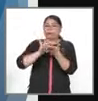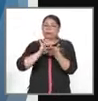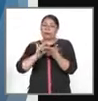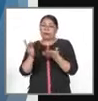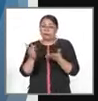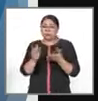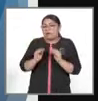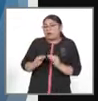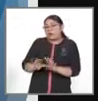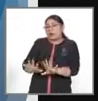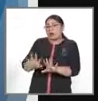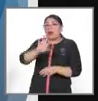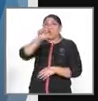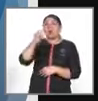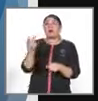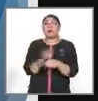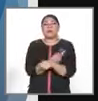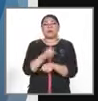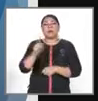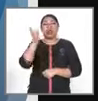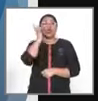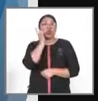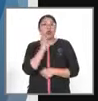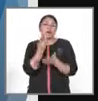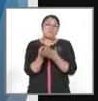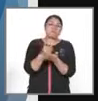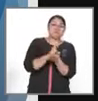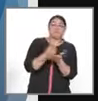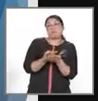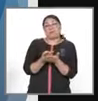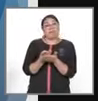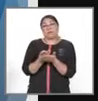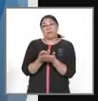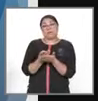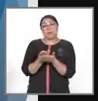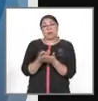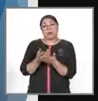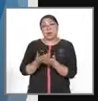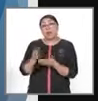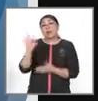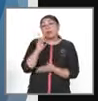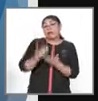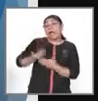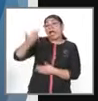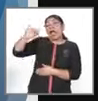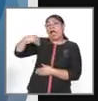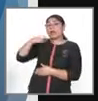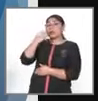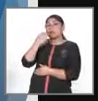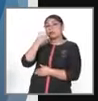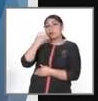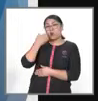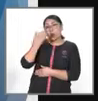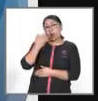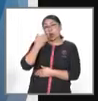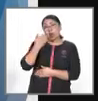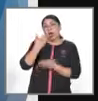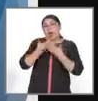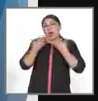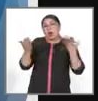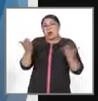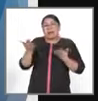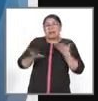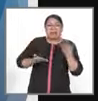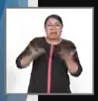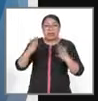Ellos tienen trastornos del sueño no llevan el mismo ritmo que llevaban antes durante el ciclo escolar se desvelan se